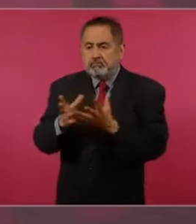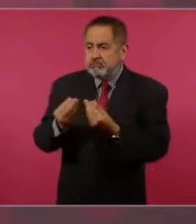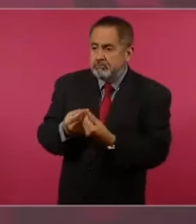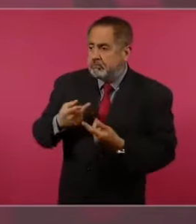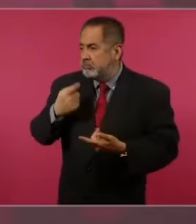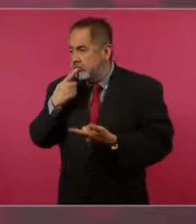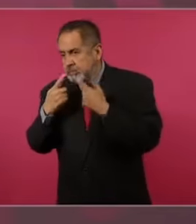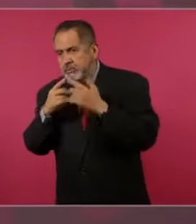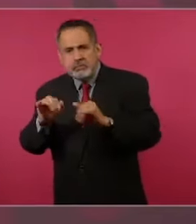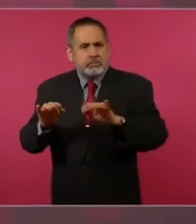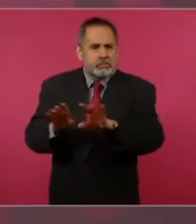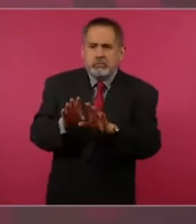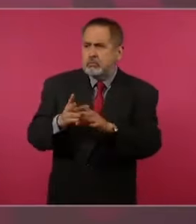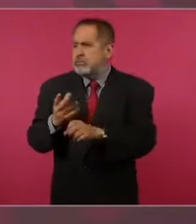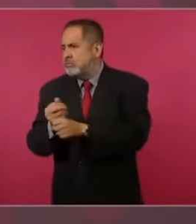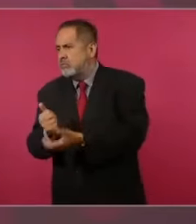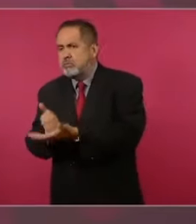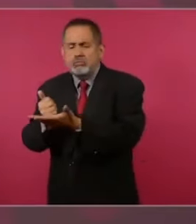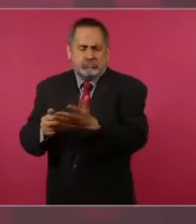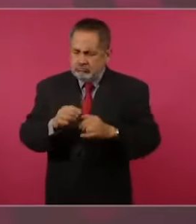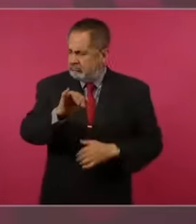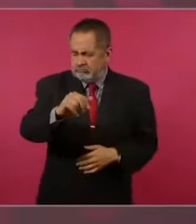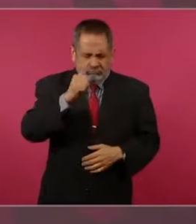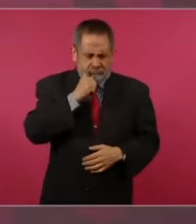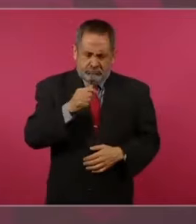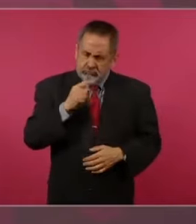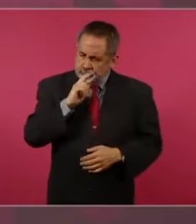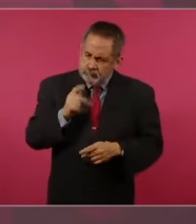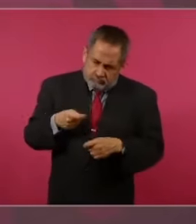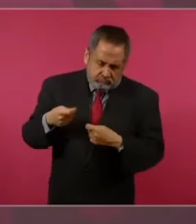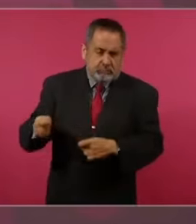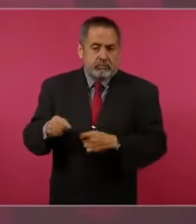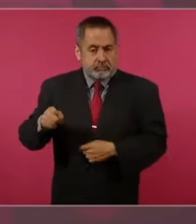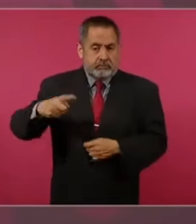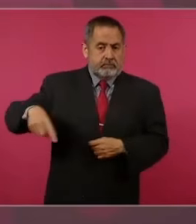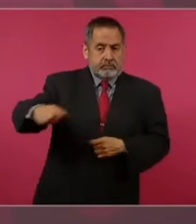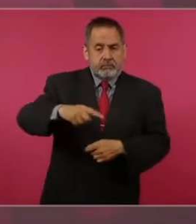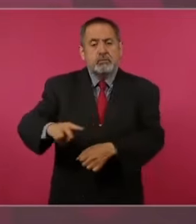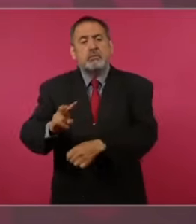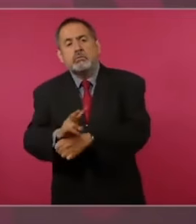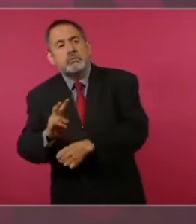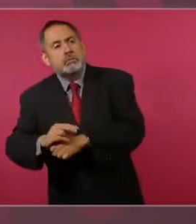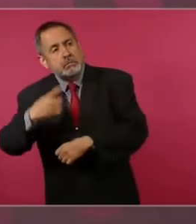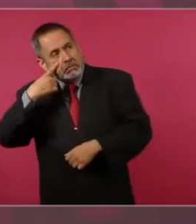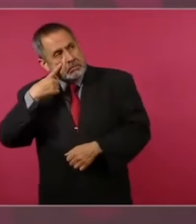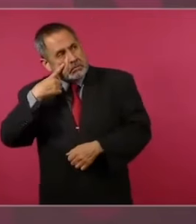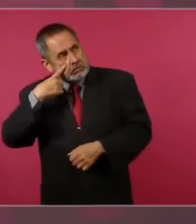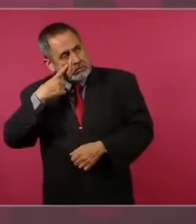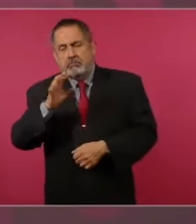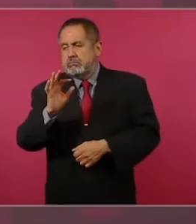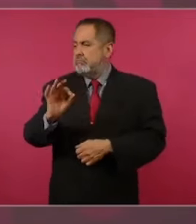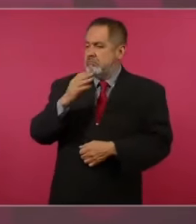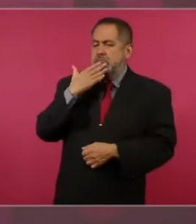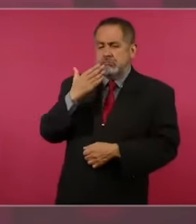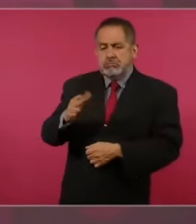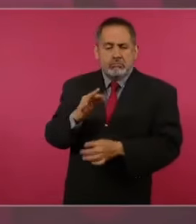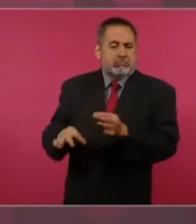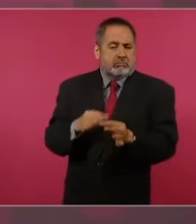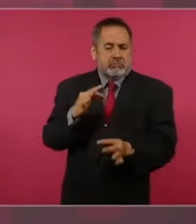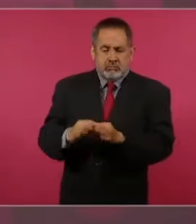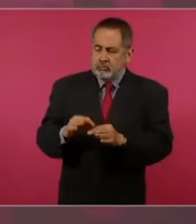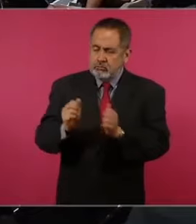siempre está viendo cómo puede ayudar. Entonces, la propia gente va a auditar que esto se lleve a cabo